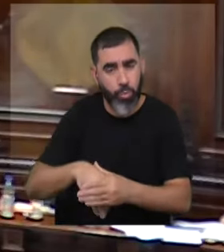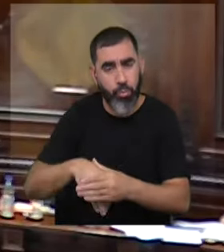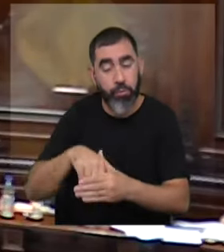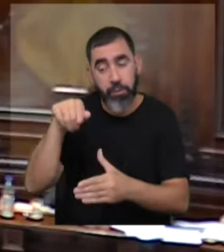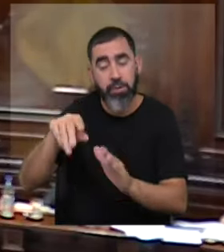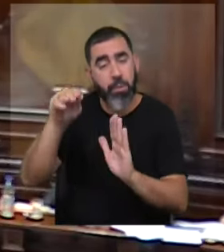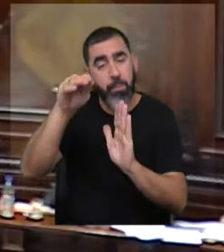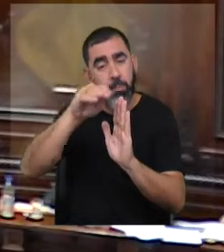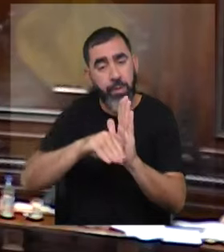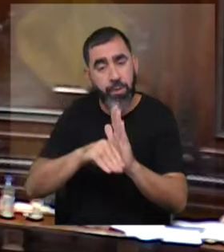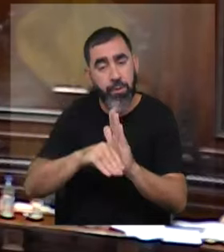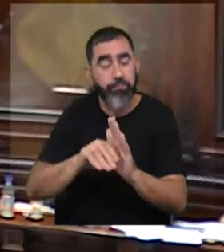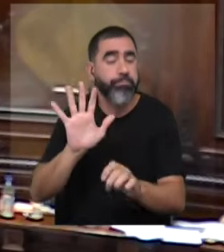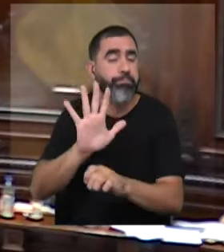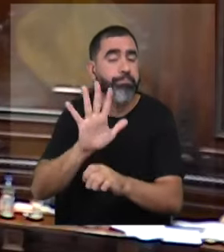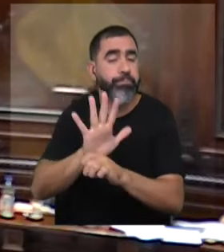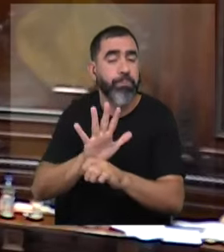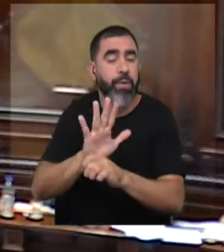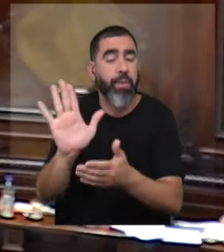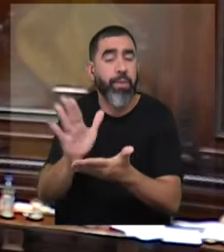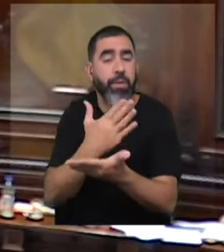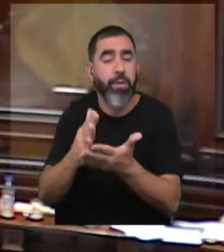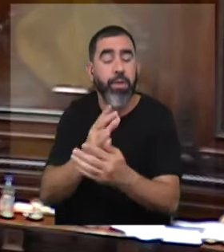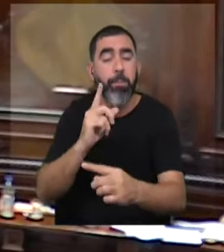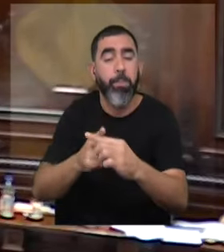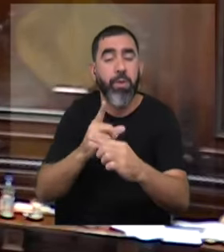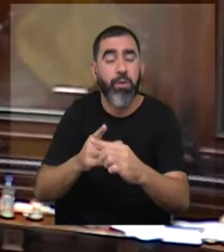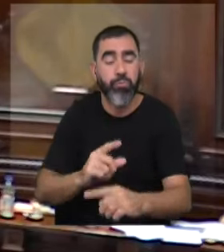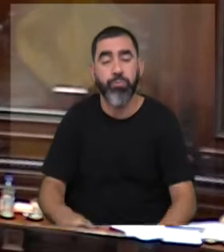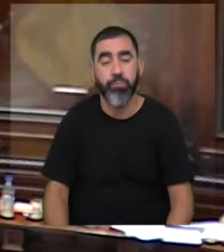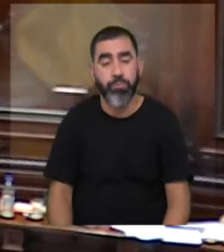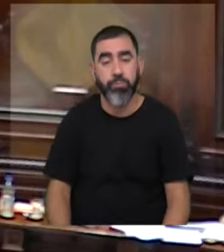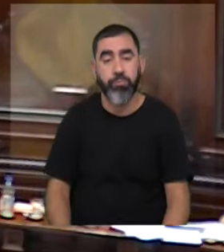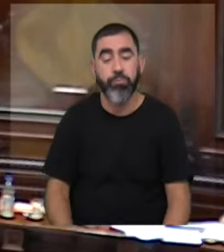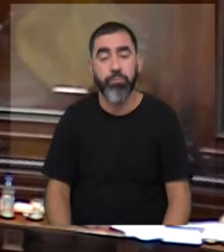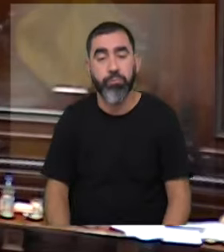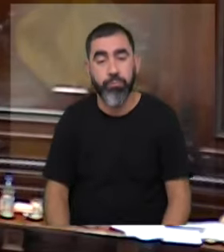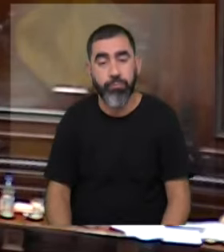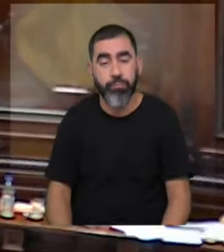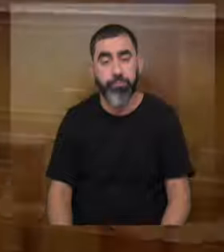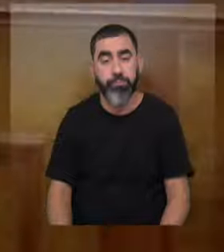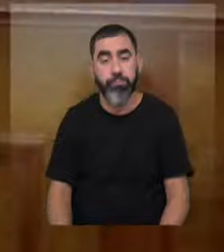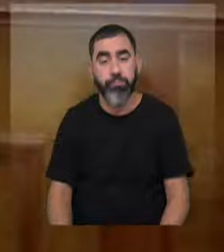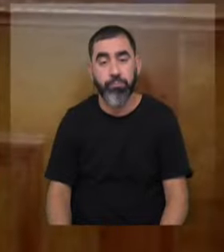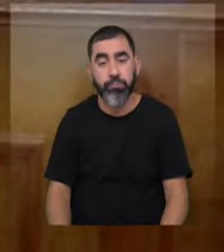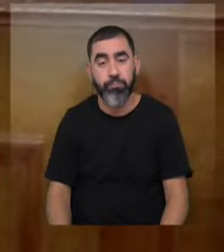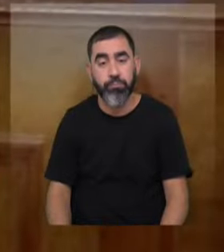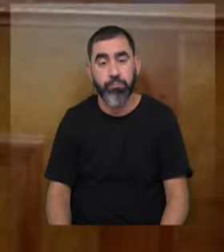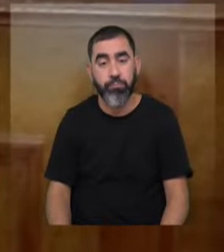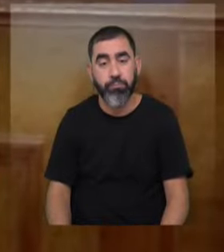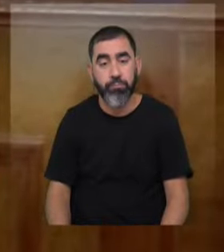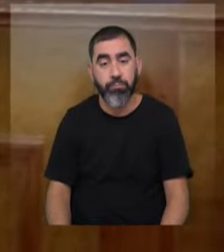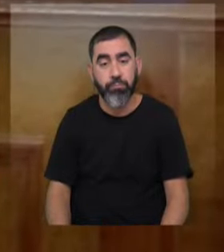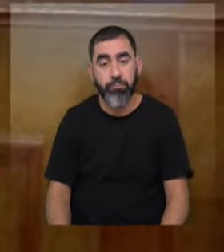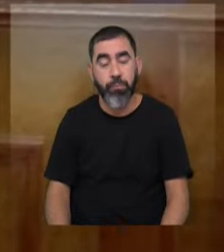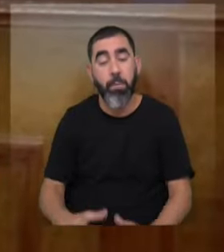estas medidas denominadas como de discriminación afirmativa o positiva. La vemos y escuchamos. En el caso